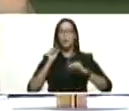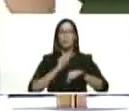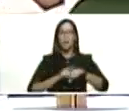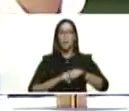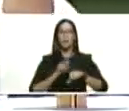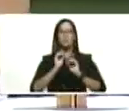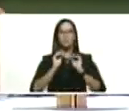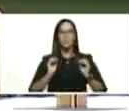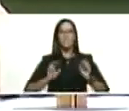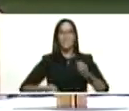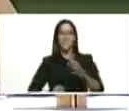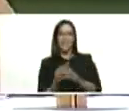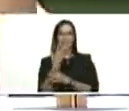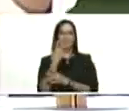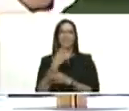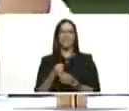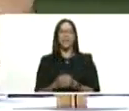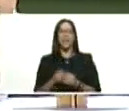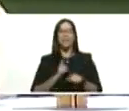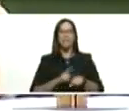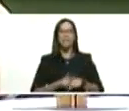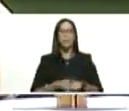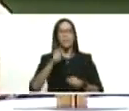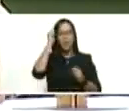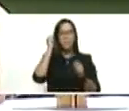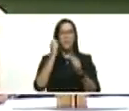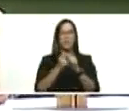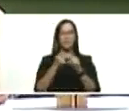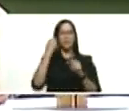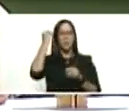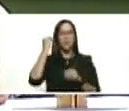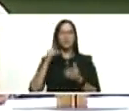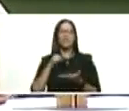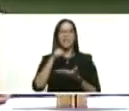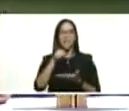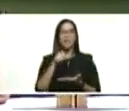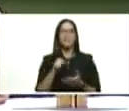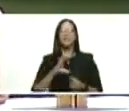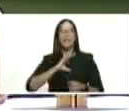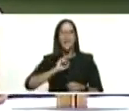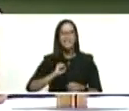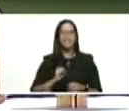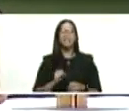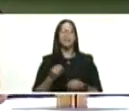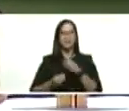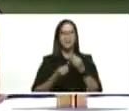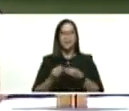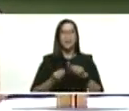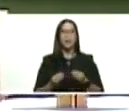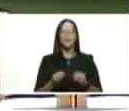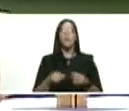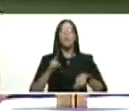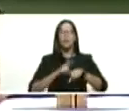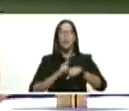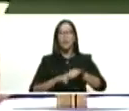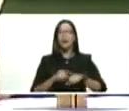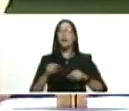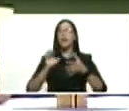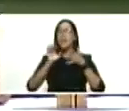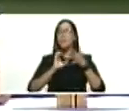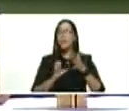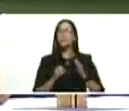ese renacer, ese tiempo de esperanza, yo creo que el CLAP es y va a ser un factor fundamental en la